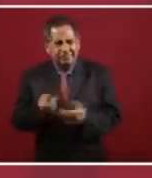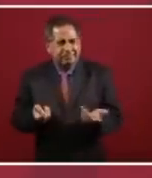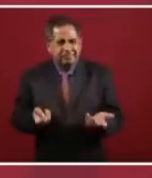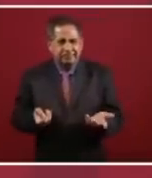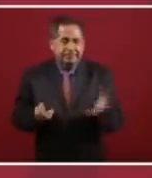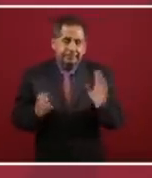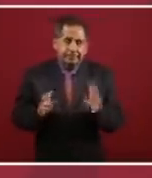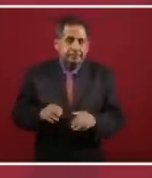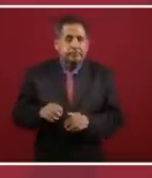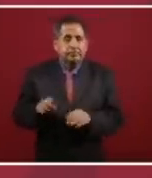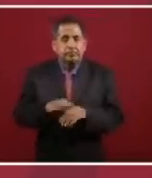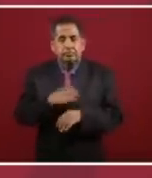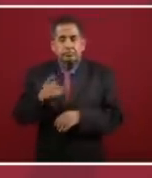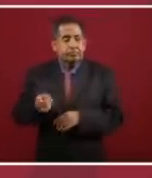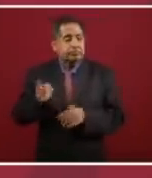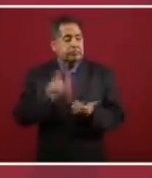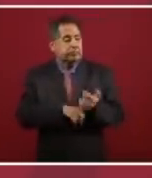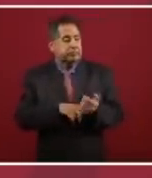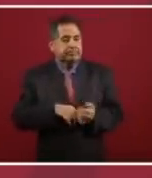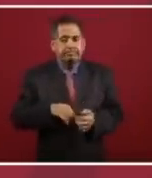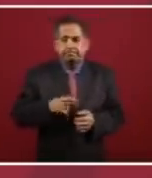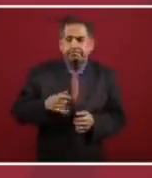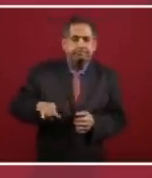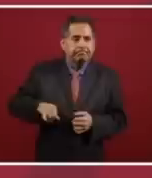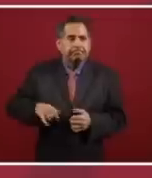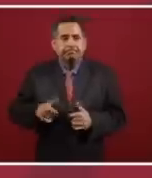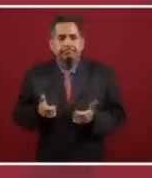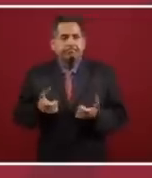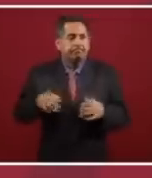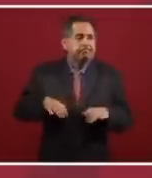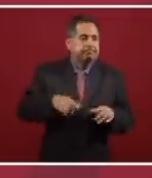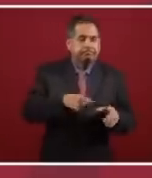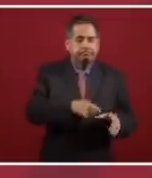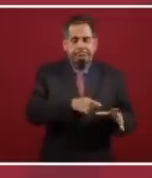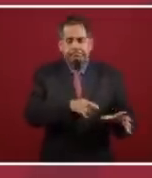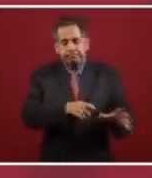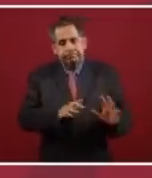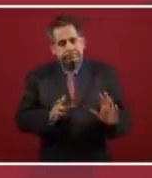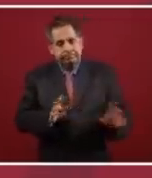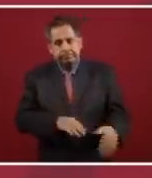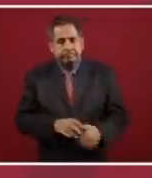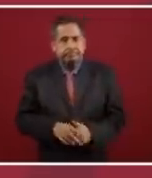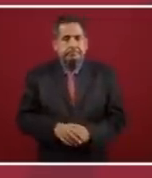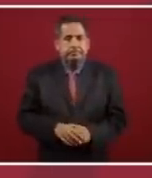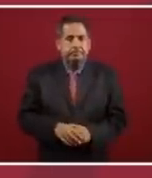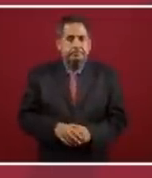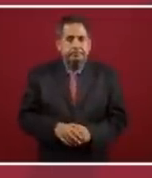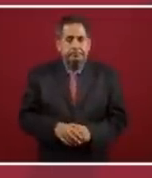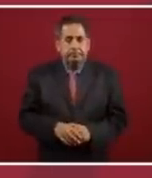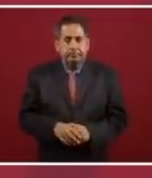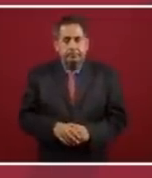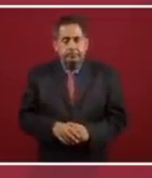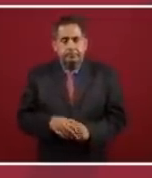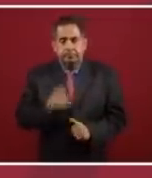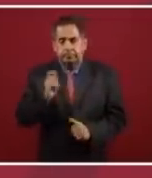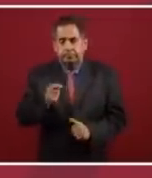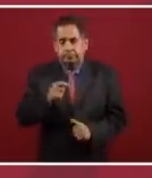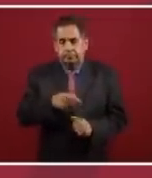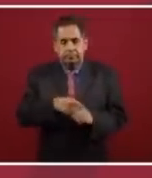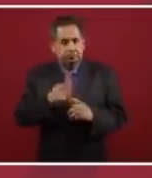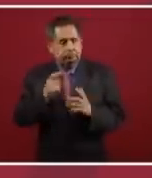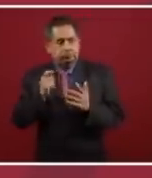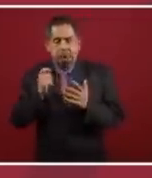porque había muchos intereses creados alrededor de esta obra. Era como el